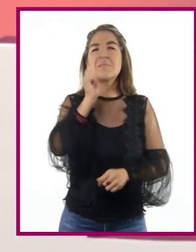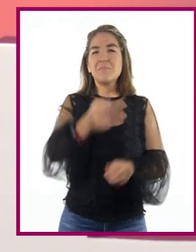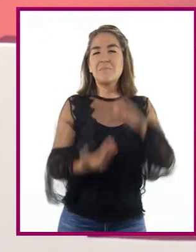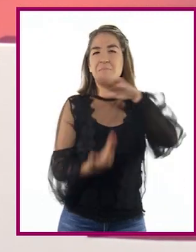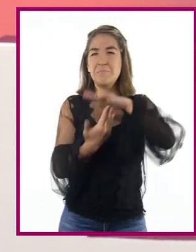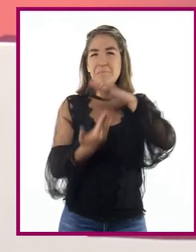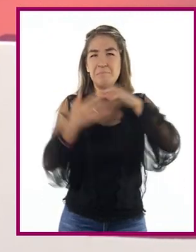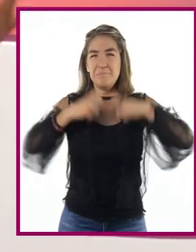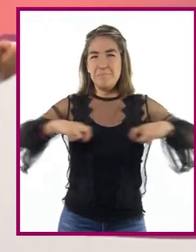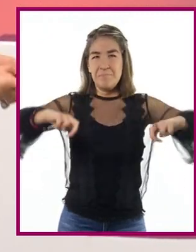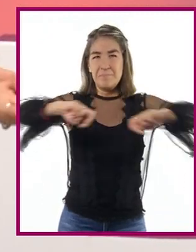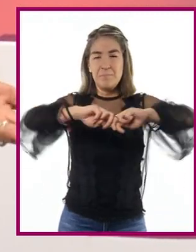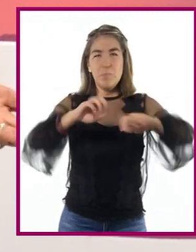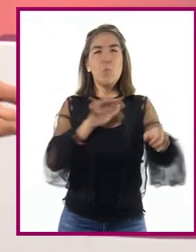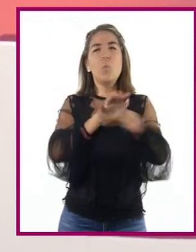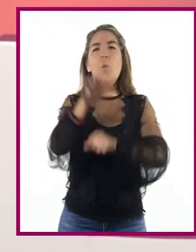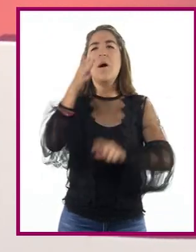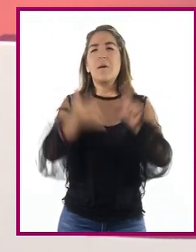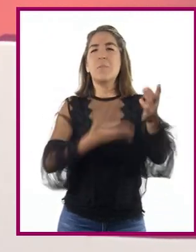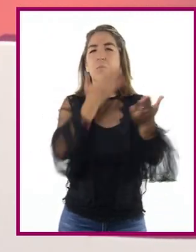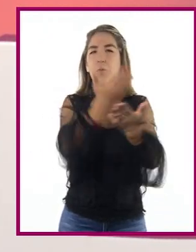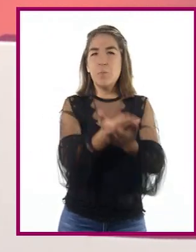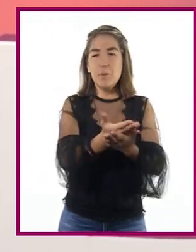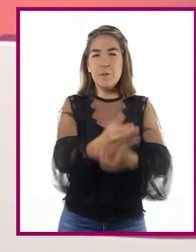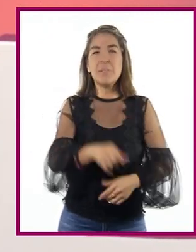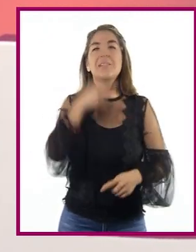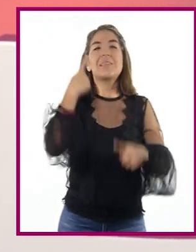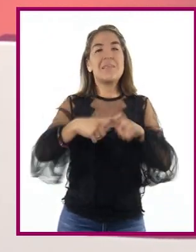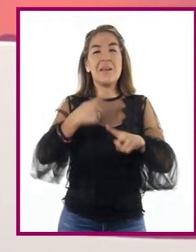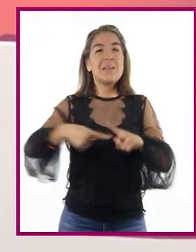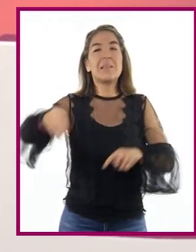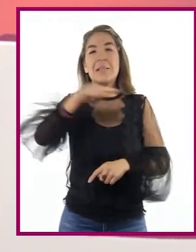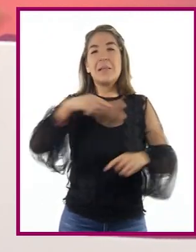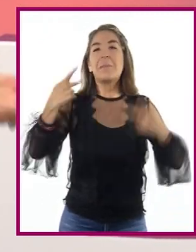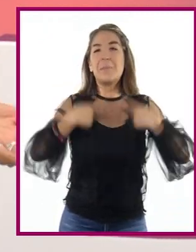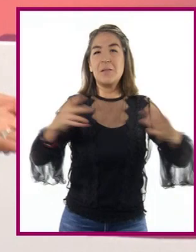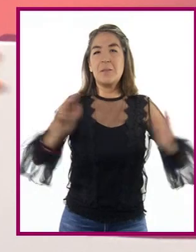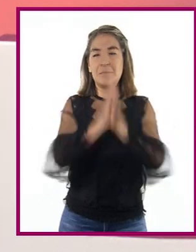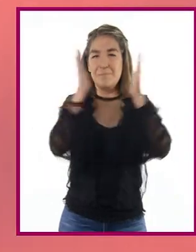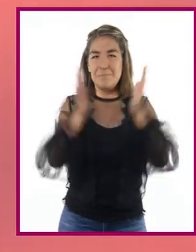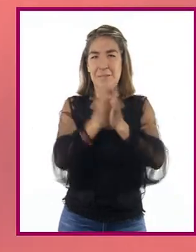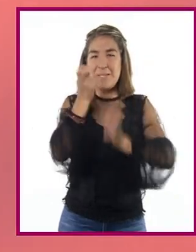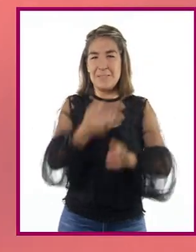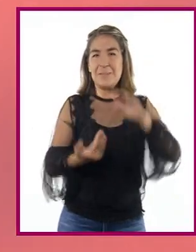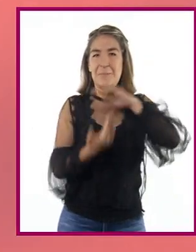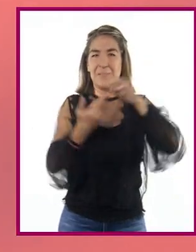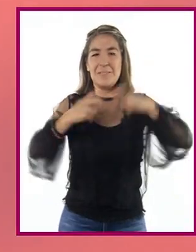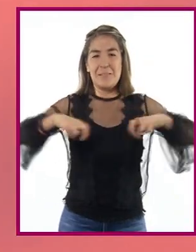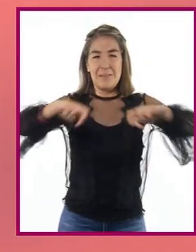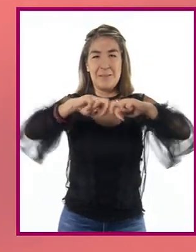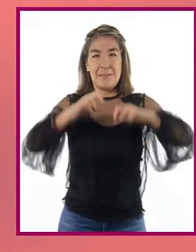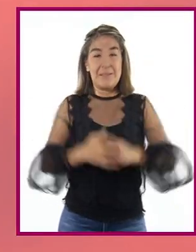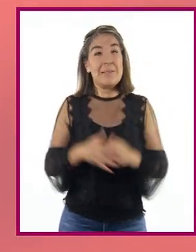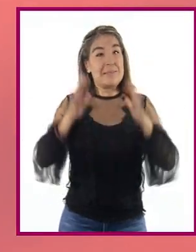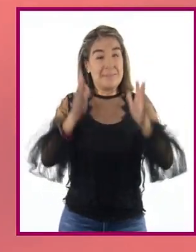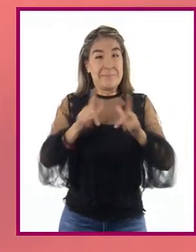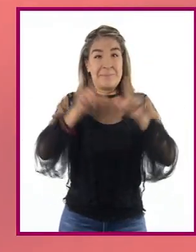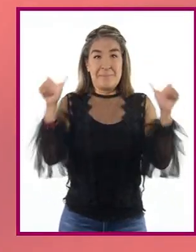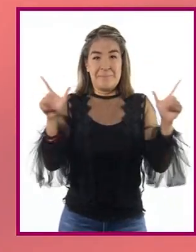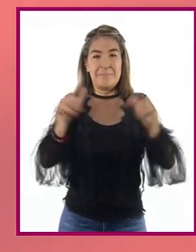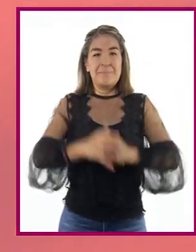mesa redonda, cuál es su propósito y quiénes son los participantes en ella. ¿Listas y